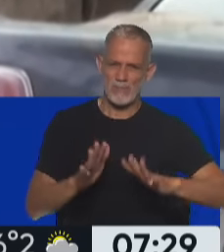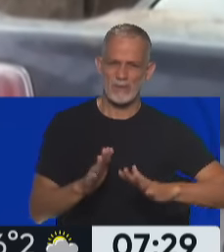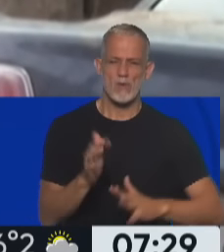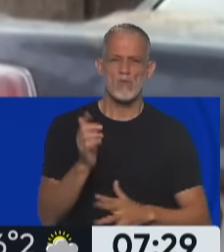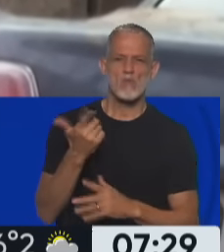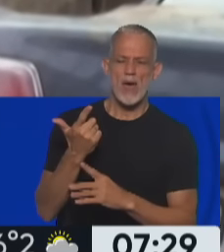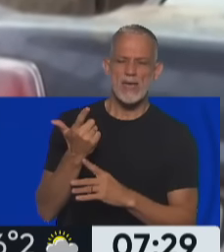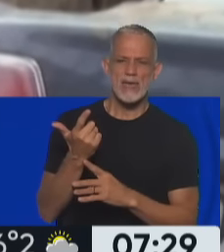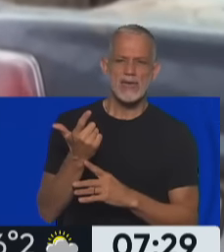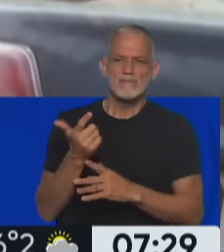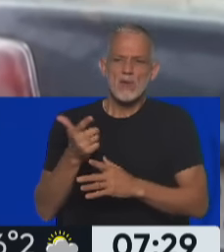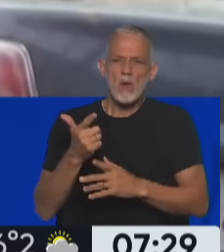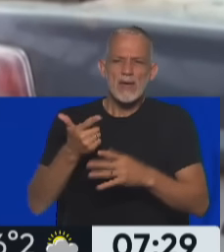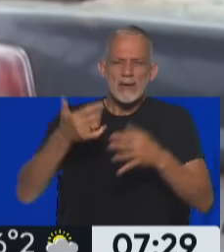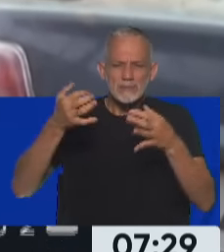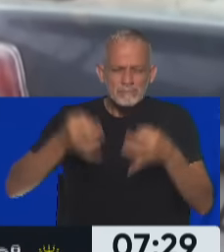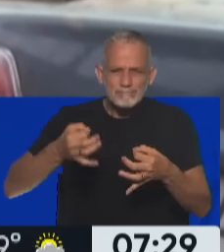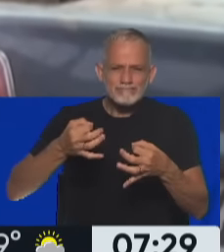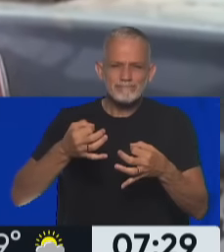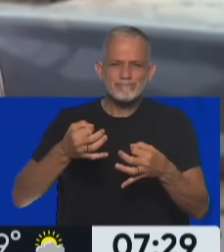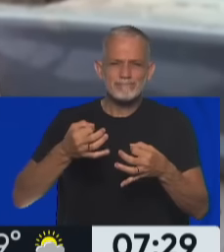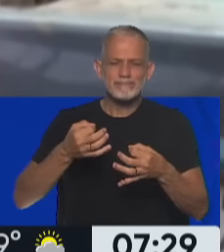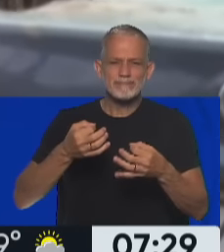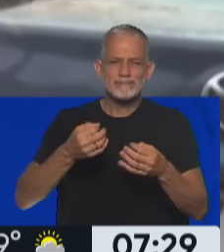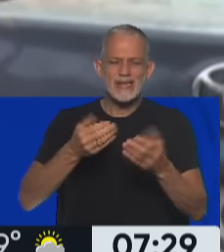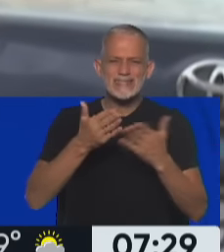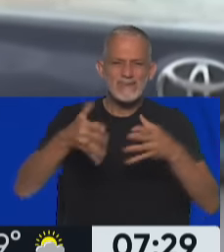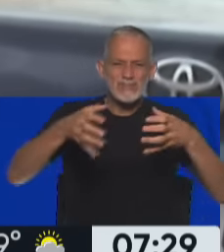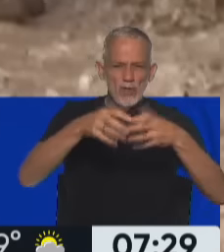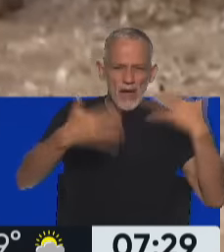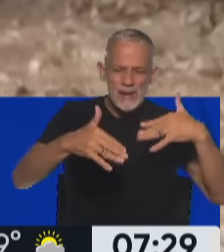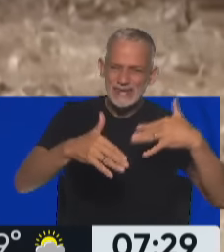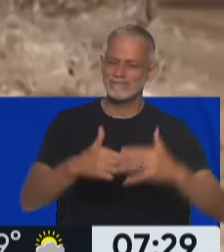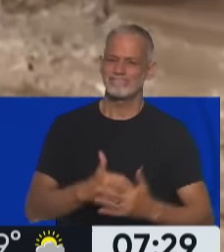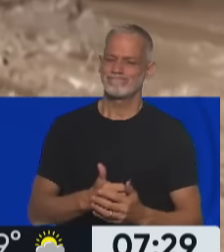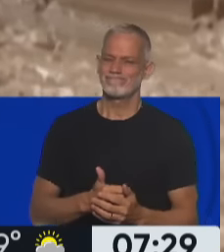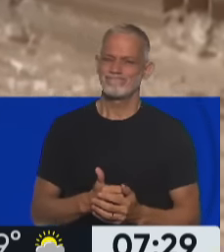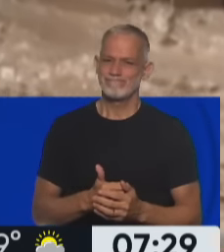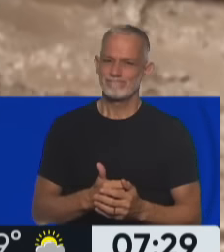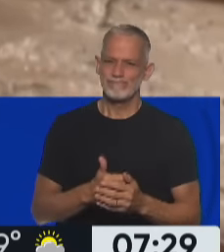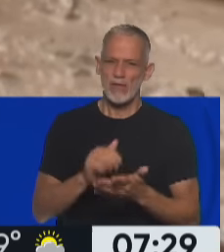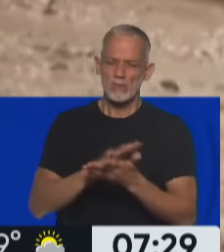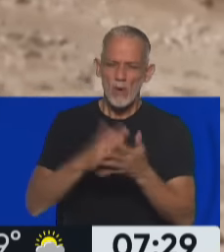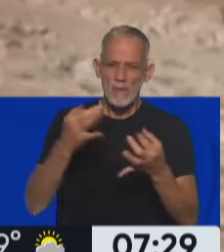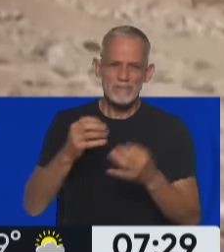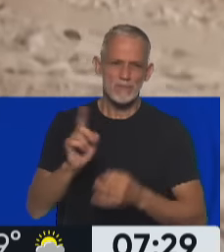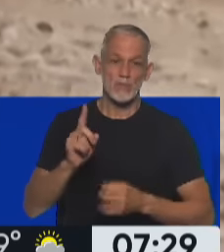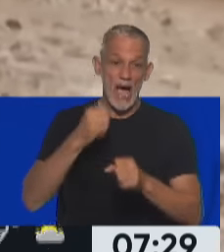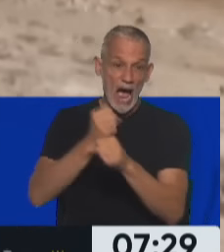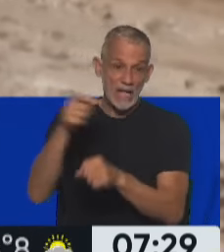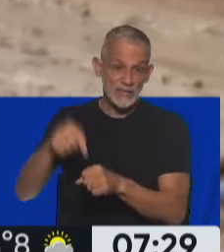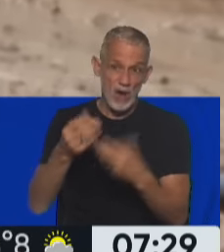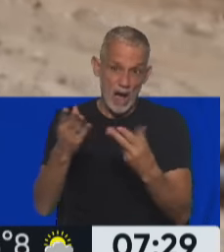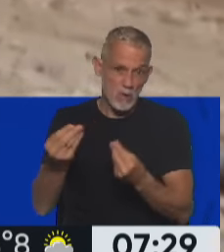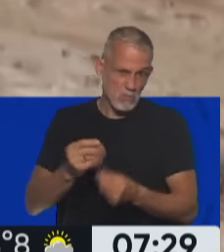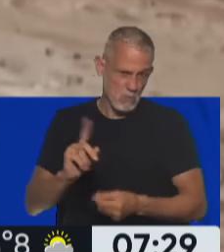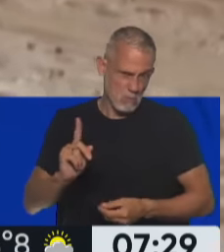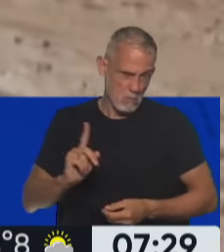habido una buena reacción por parte de los servicios de emergencia. Y a momento de ahora siguen sin brindar apoyo.